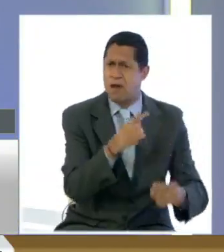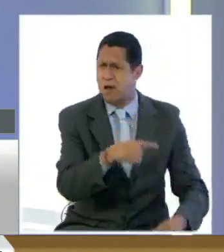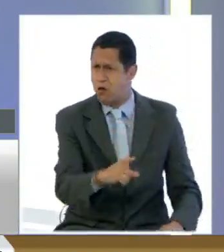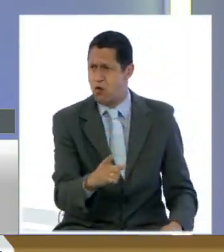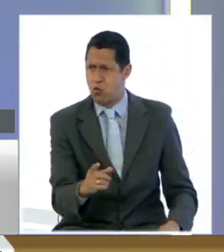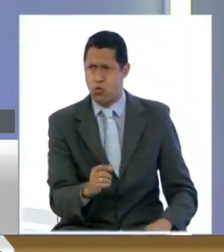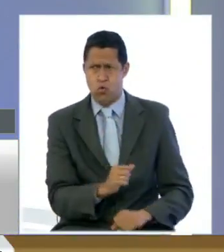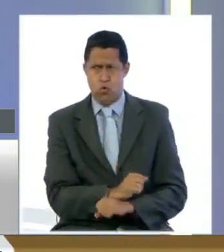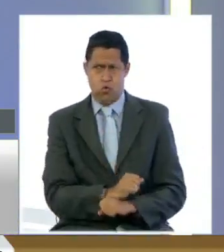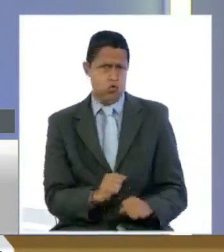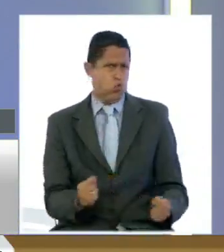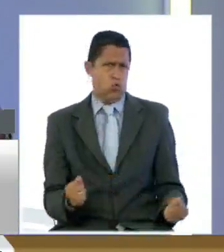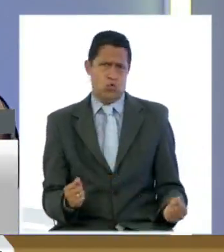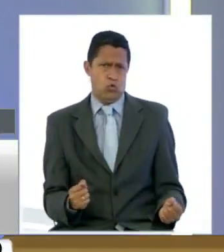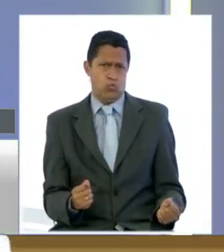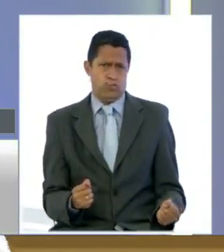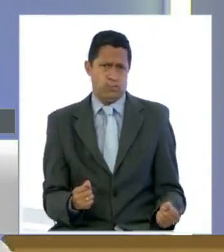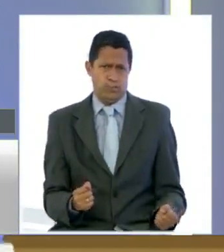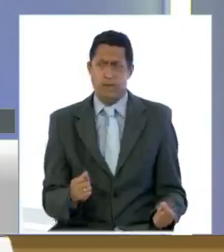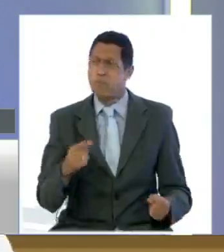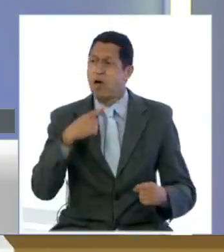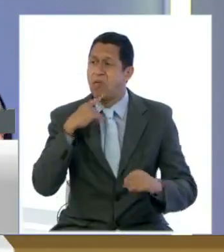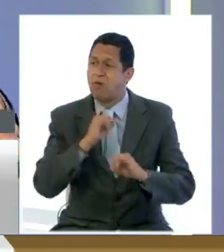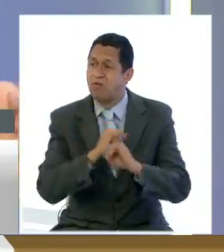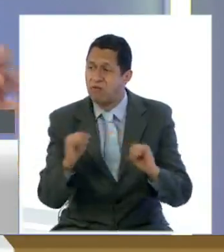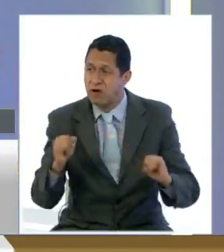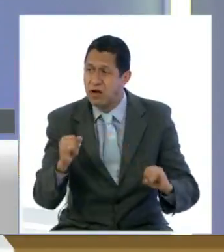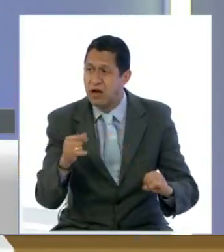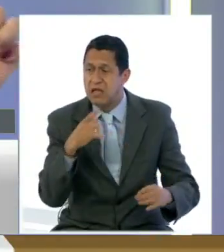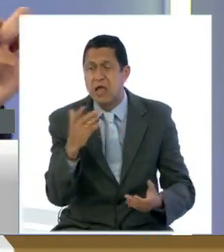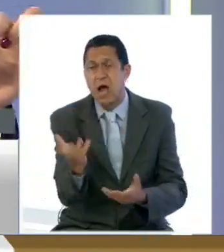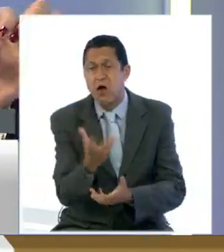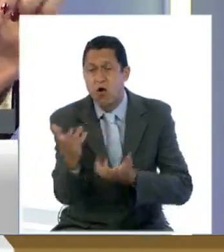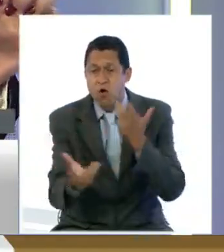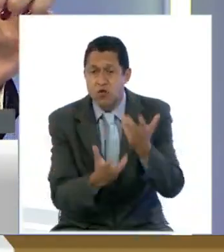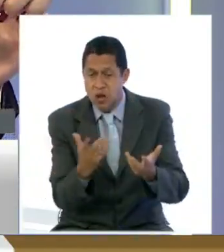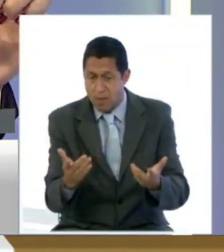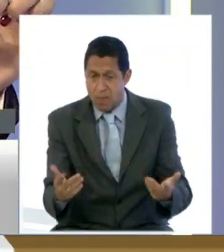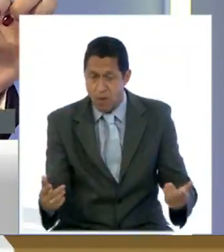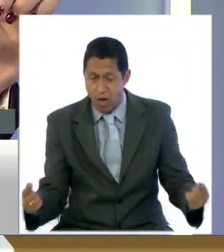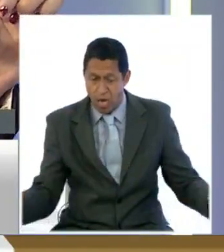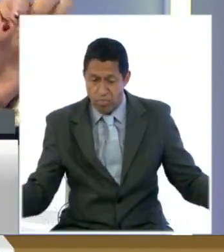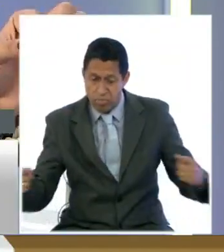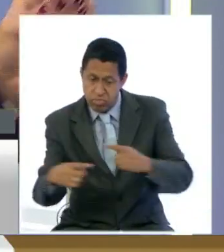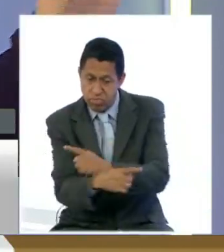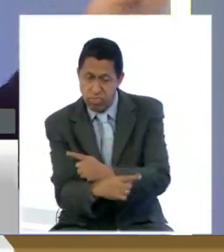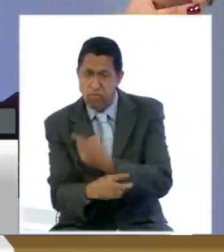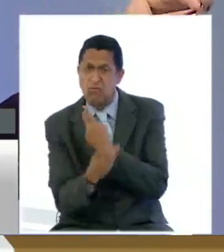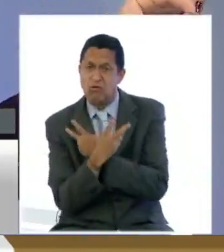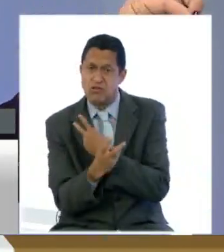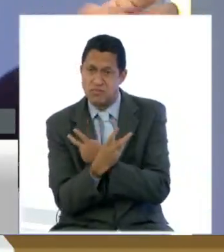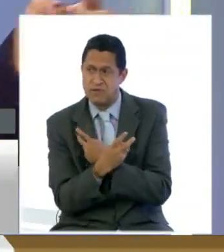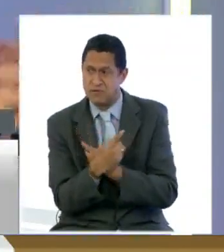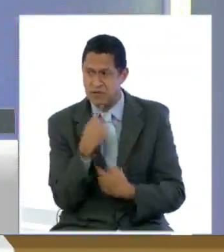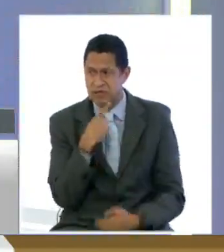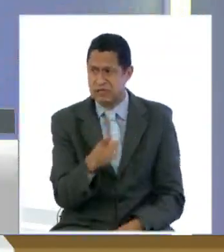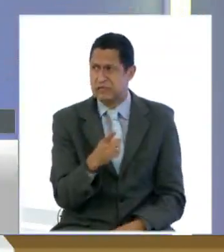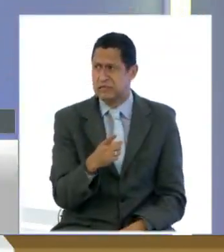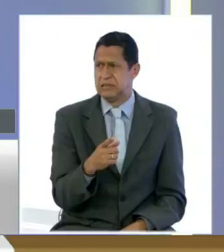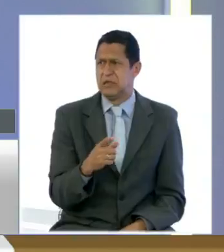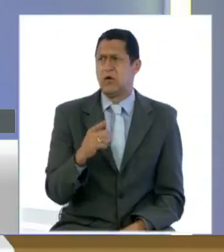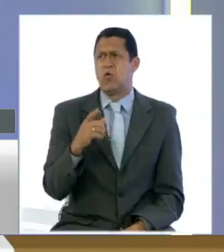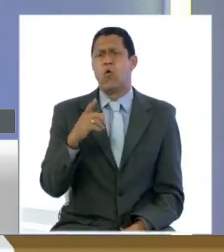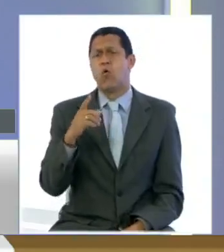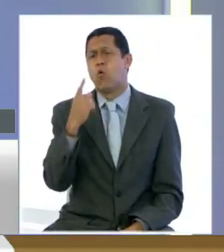y otra para otros alimentos. Porque al final, en este tipo de cocinas podría haberse un tipo de contaminación. Usted me decía que tan solo